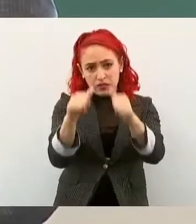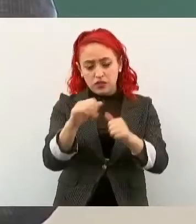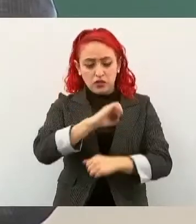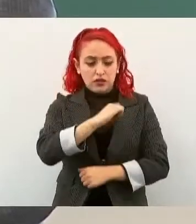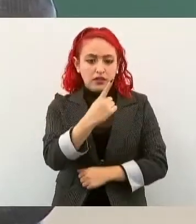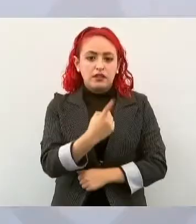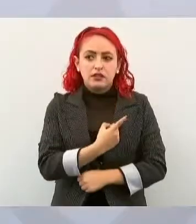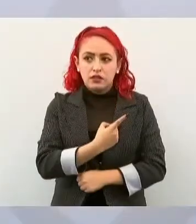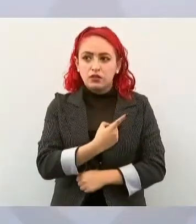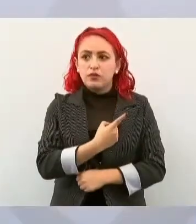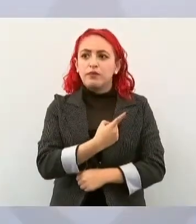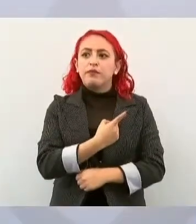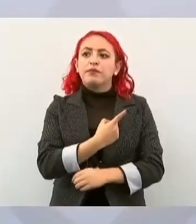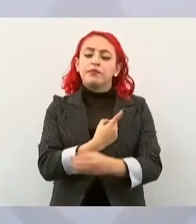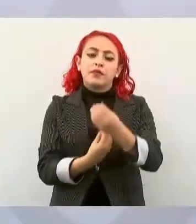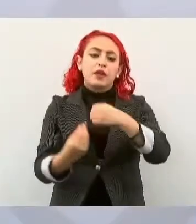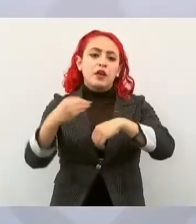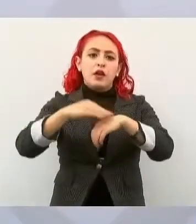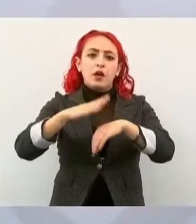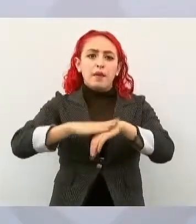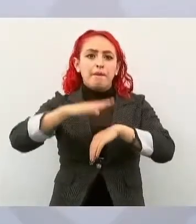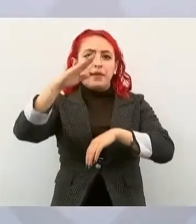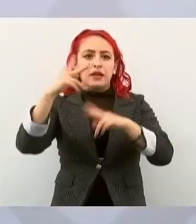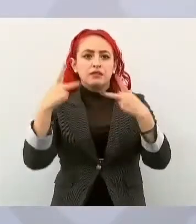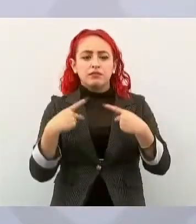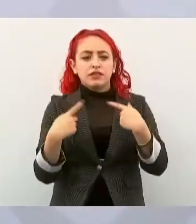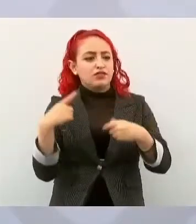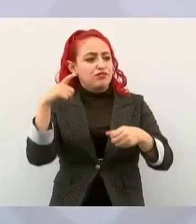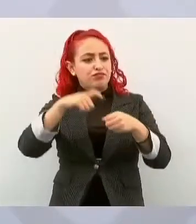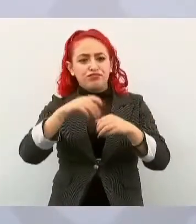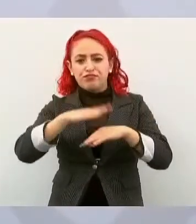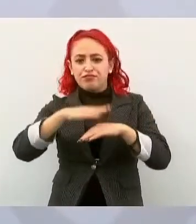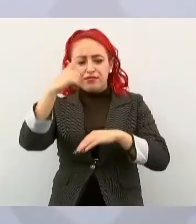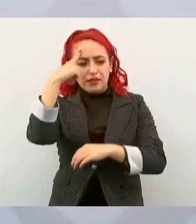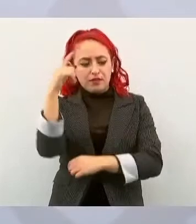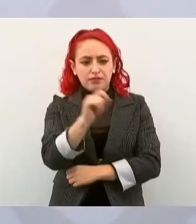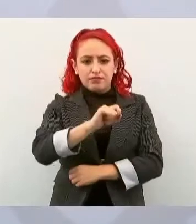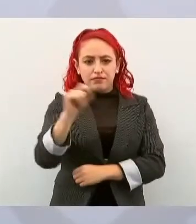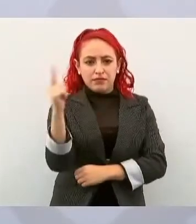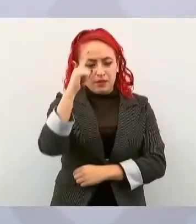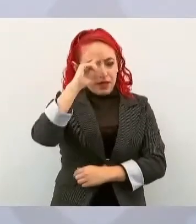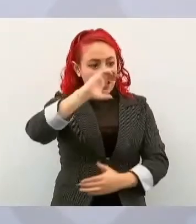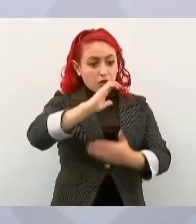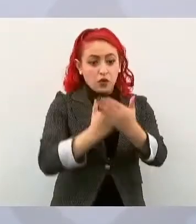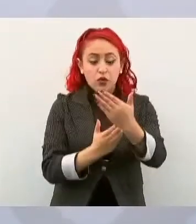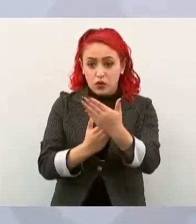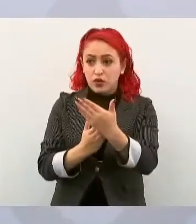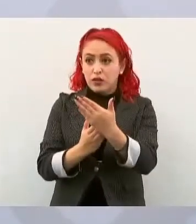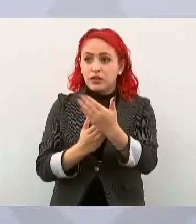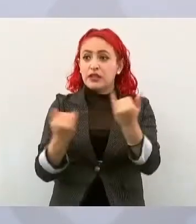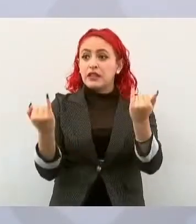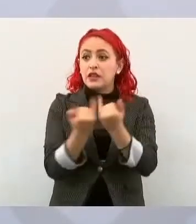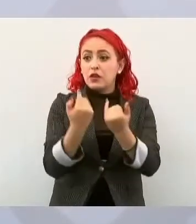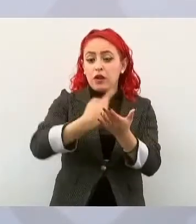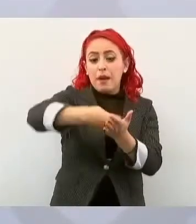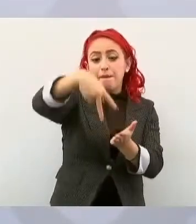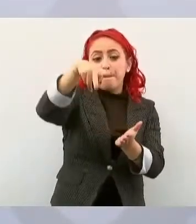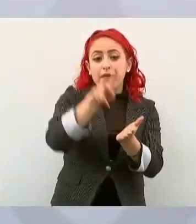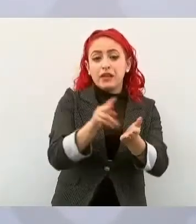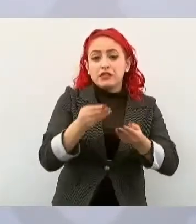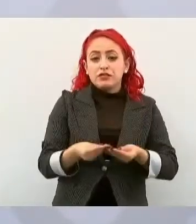la salud. Aumentar el personal humano calificado con contrataciones y